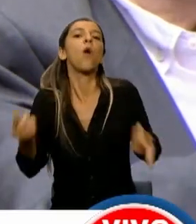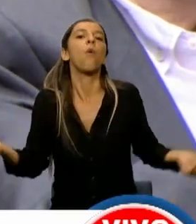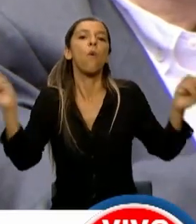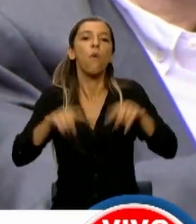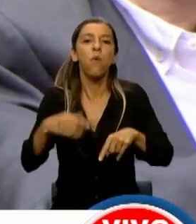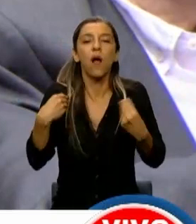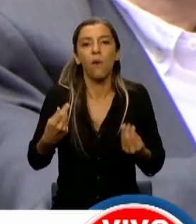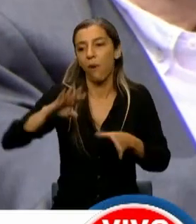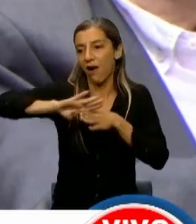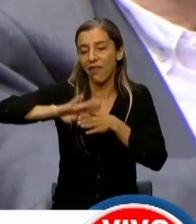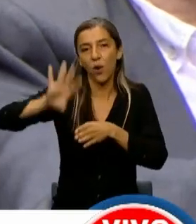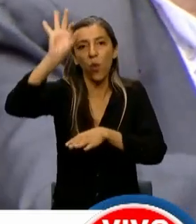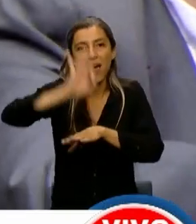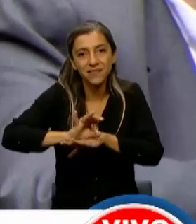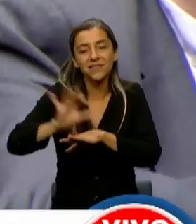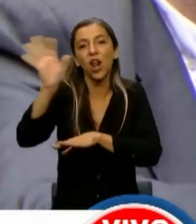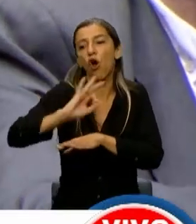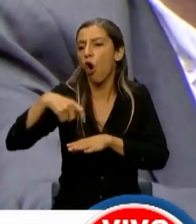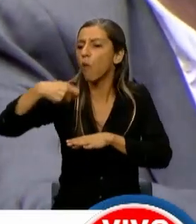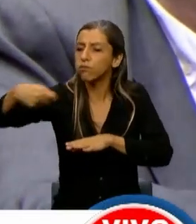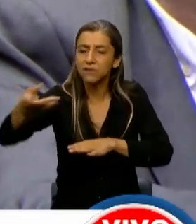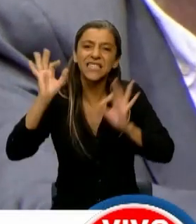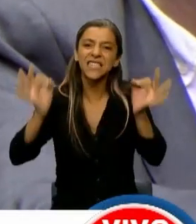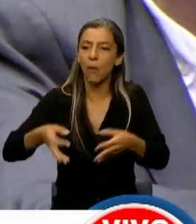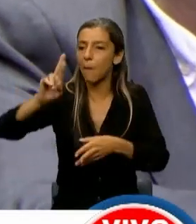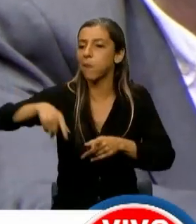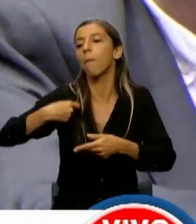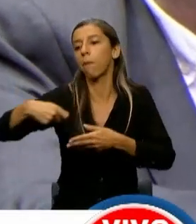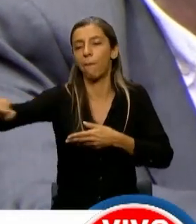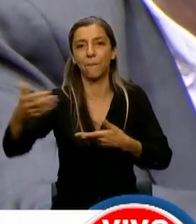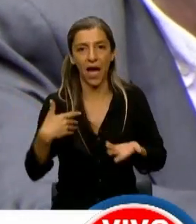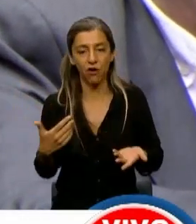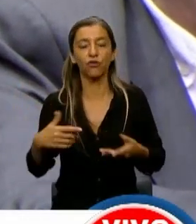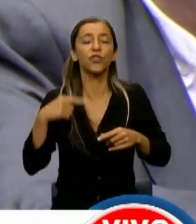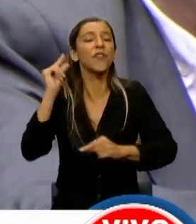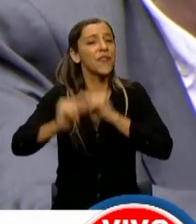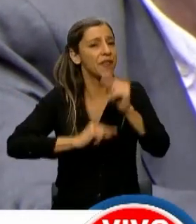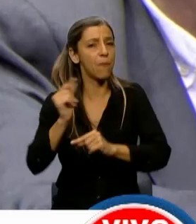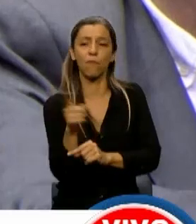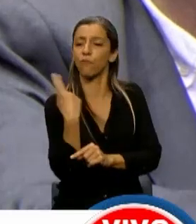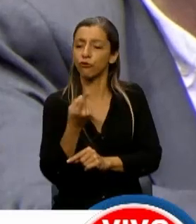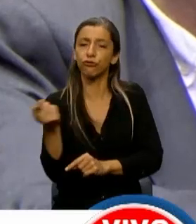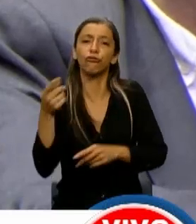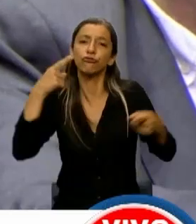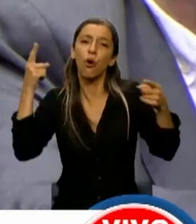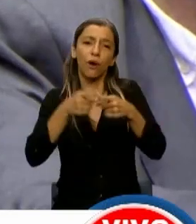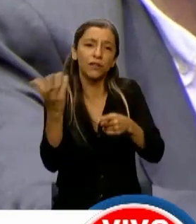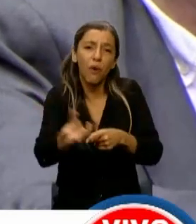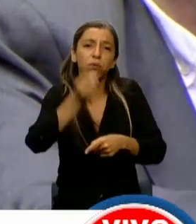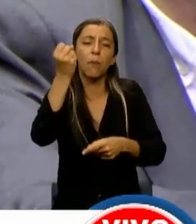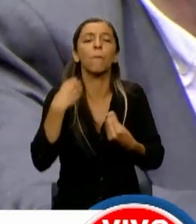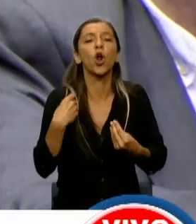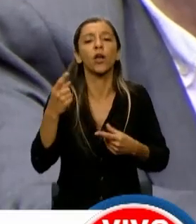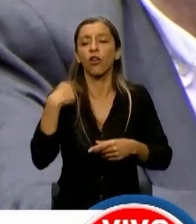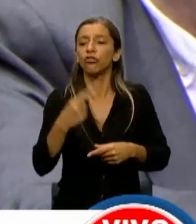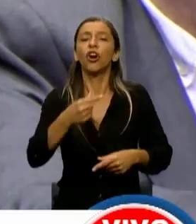algún caso o de deuda regularizada hacia el futuro. De alguna manera vamos a tratar de conseguir que la